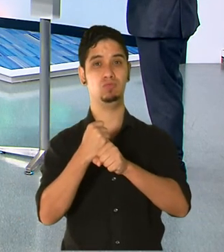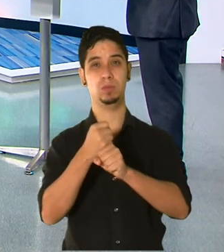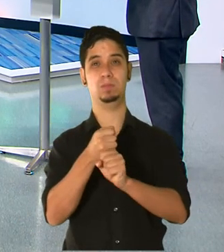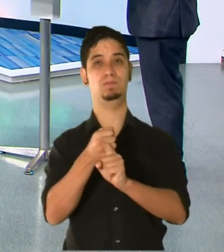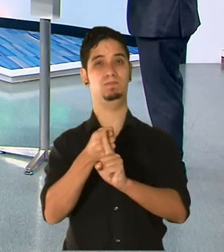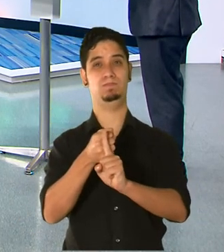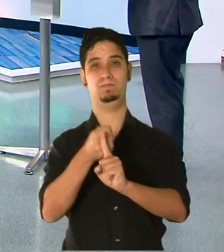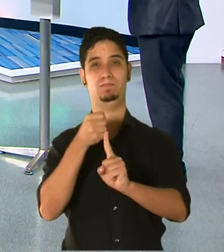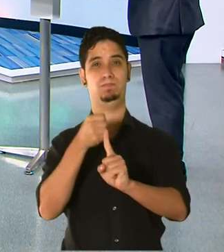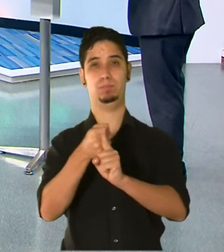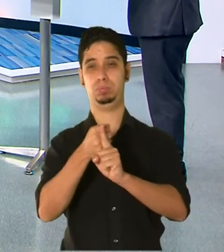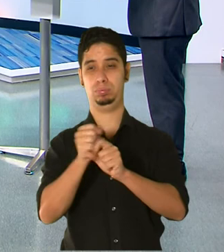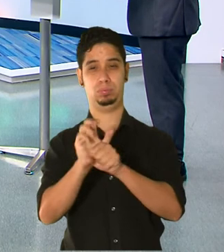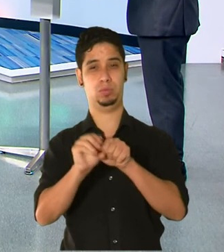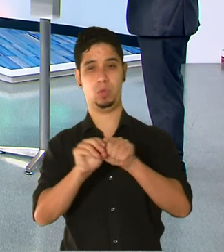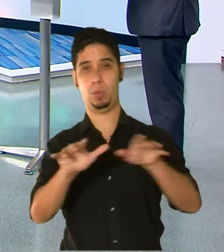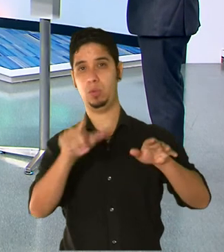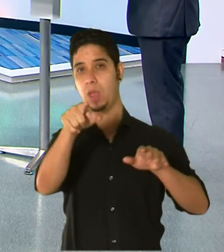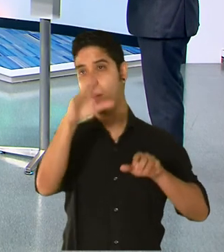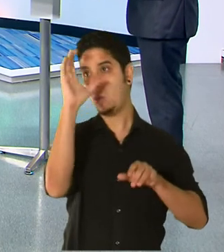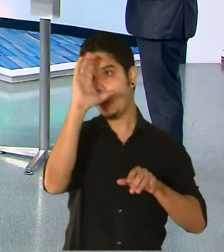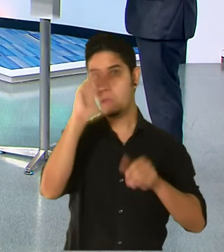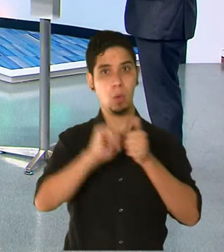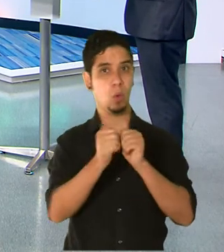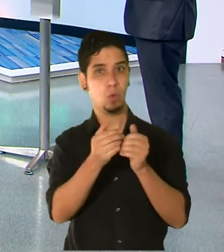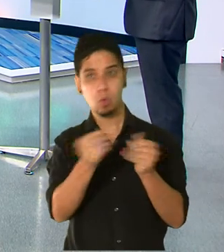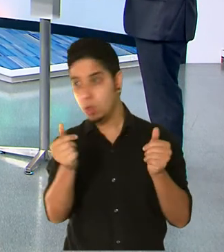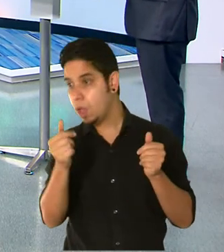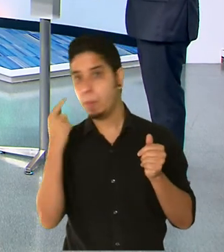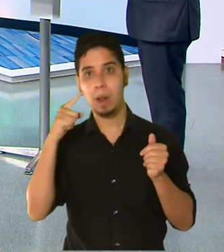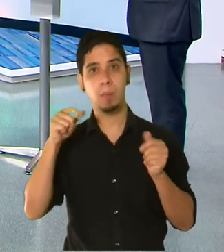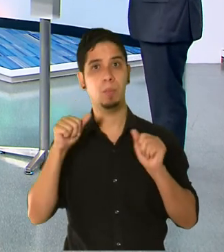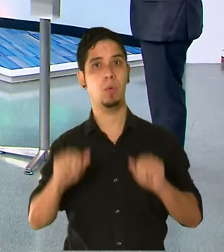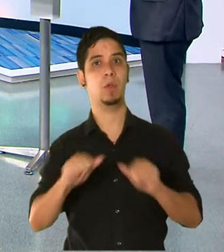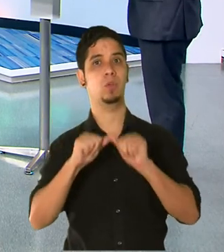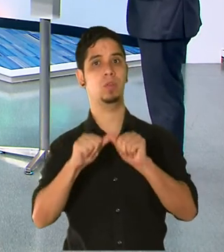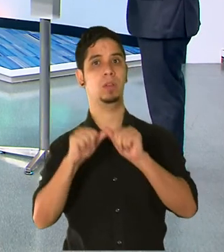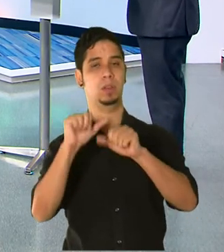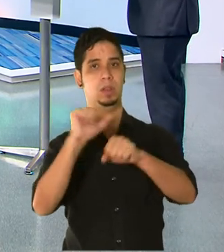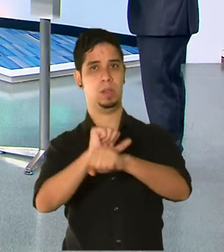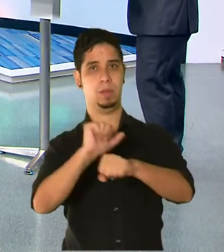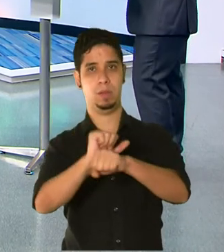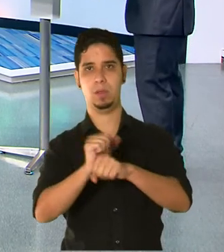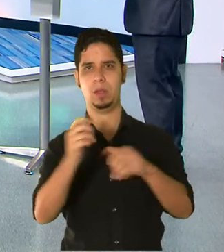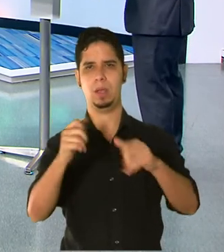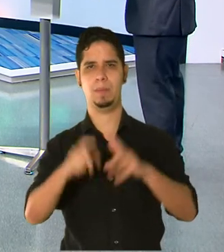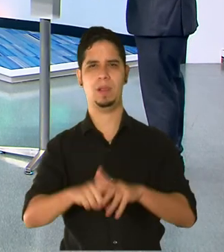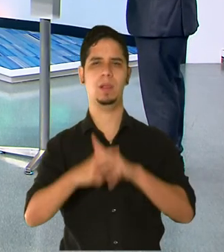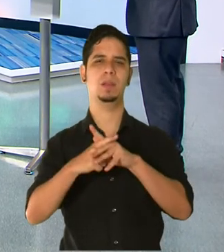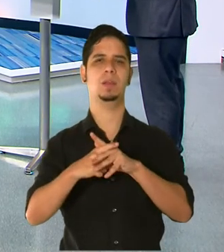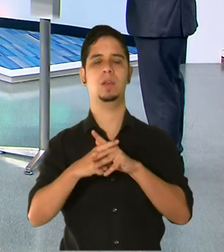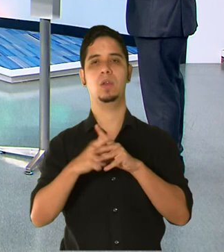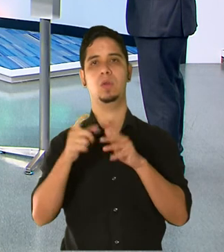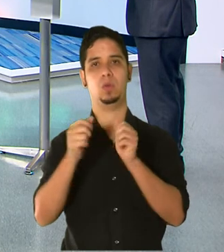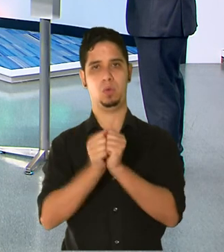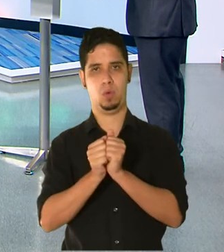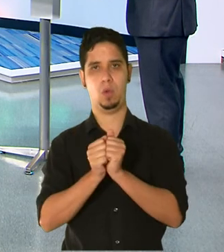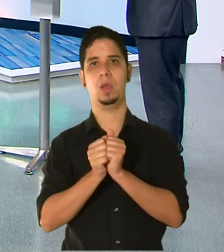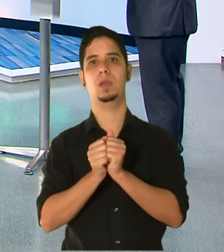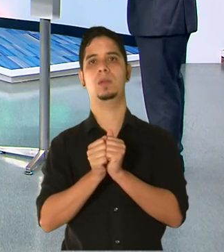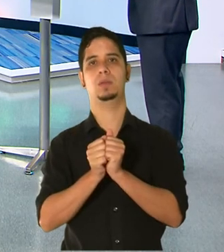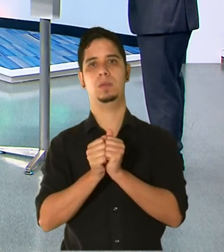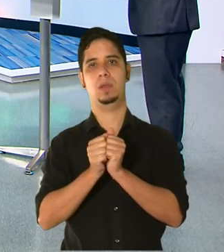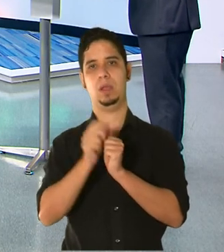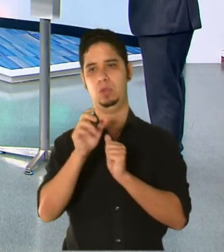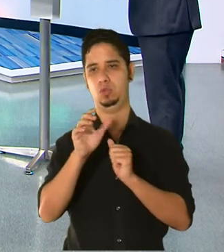tenía que buscar soluciones inmediatas a cómo se fueron adaptando en el proceso y me gustaría comenzar precisamente con el sector que tiene que ver